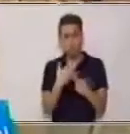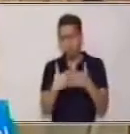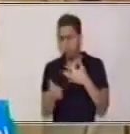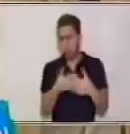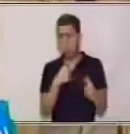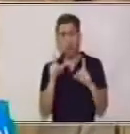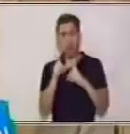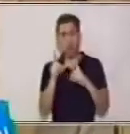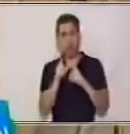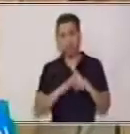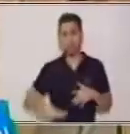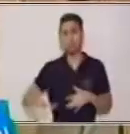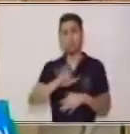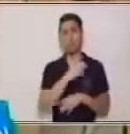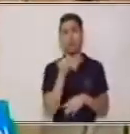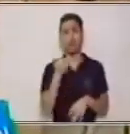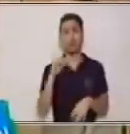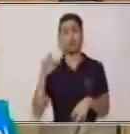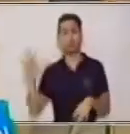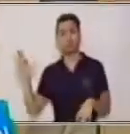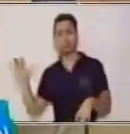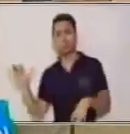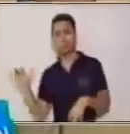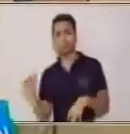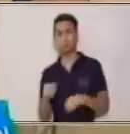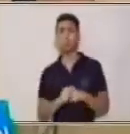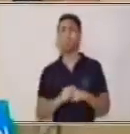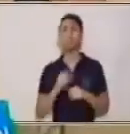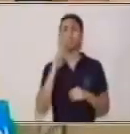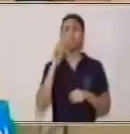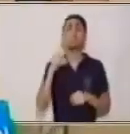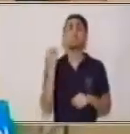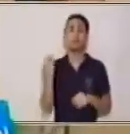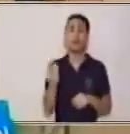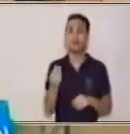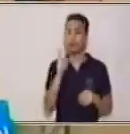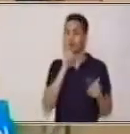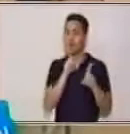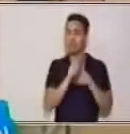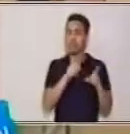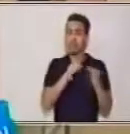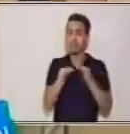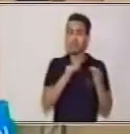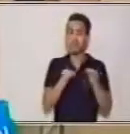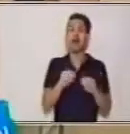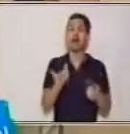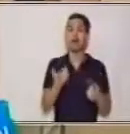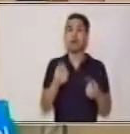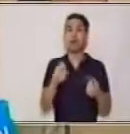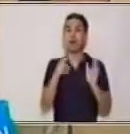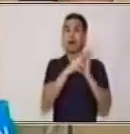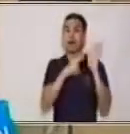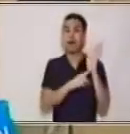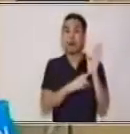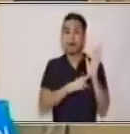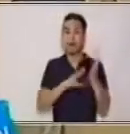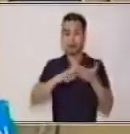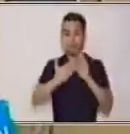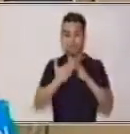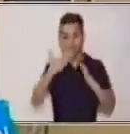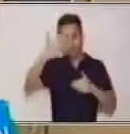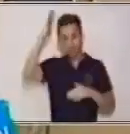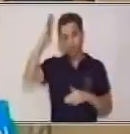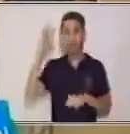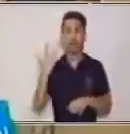del abecedario sin distinción alguna. ¿Por qué? Porque también explicamos la regla del álgebra, que es